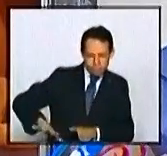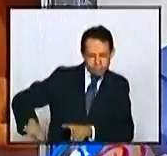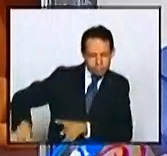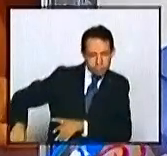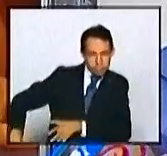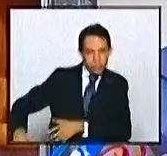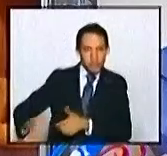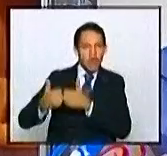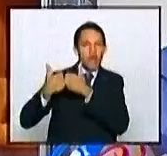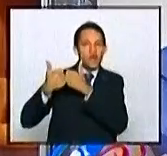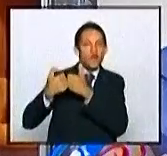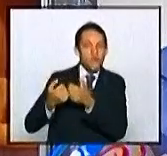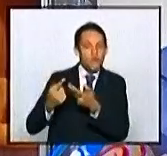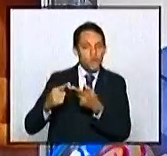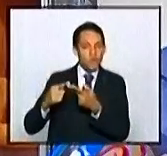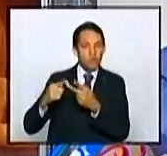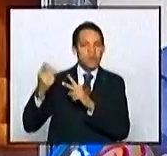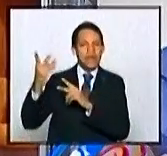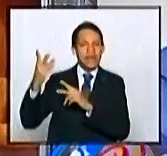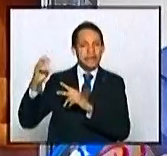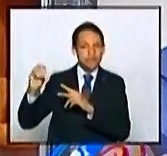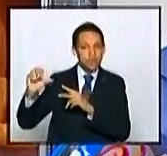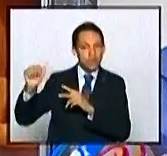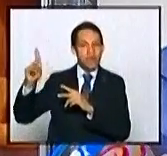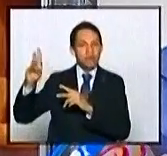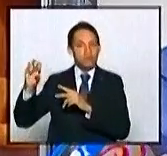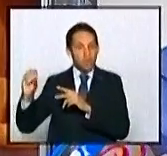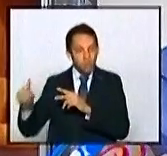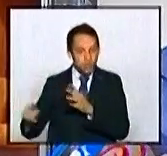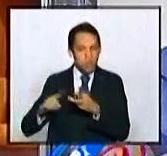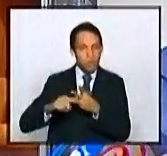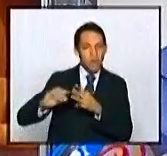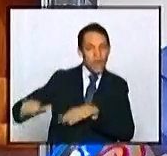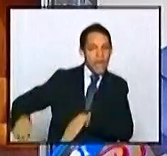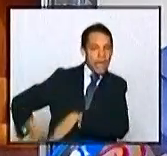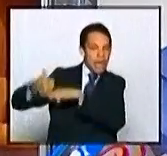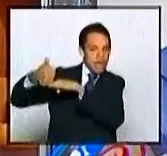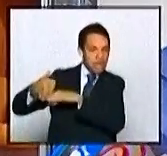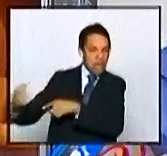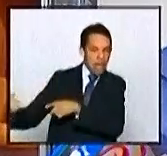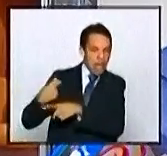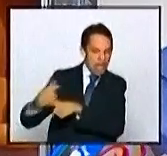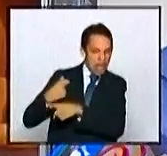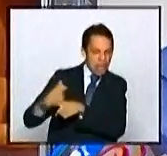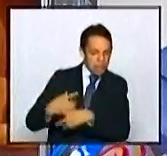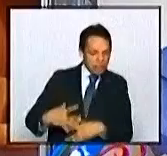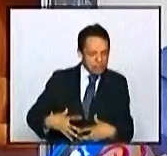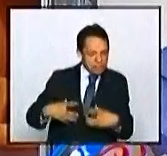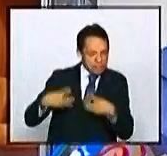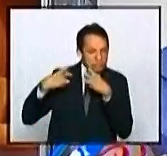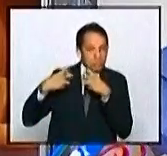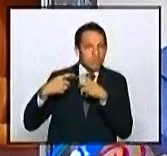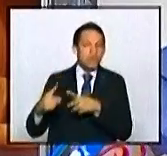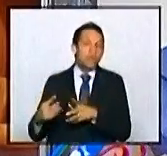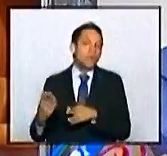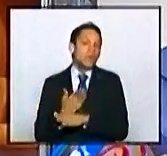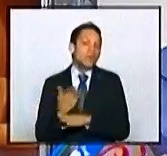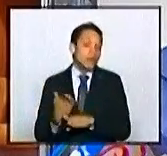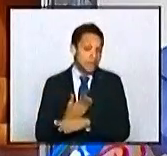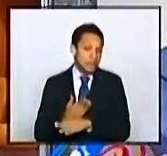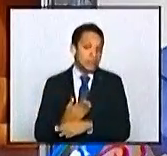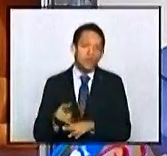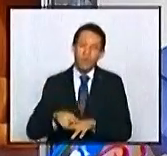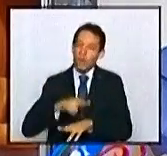la pareja, es el hijo, es el patrón, es la persona que me acompaña en el caminar de la vida. Y